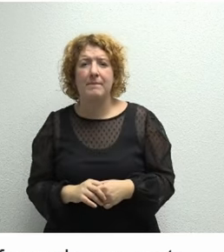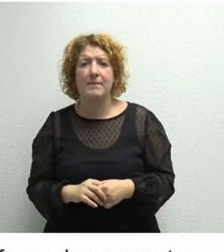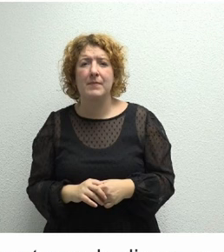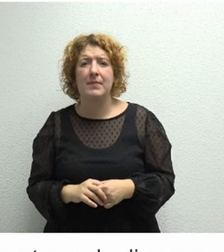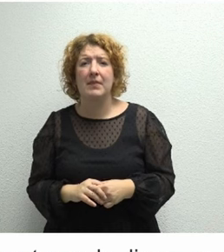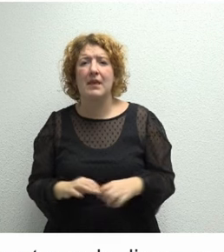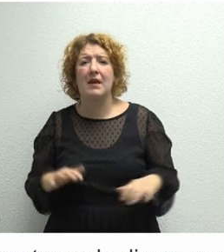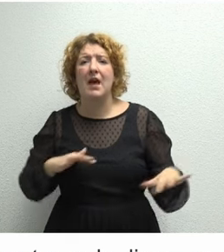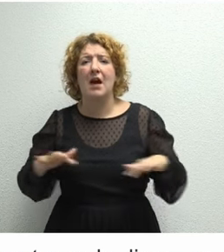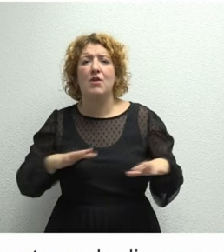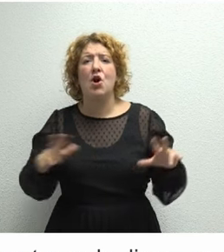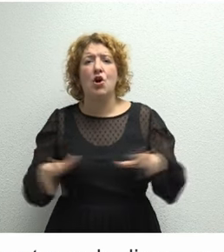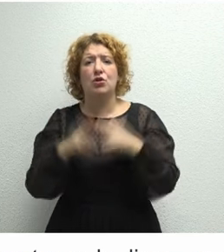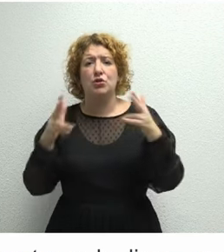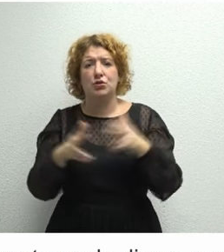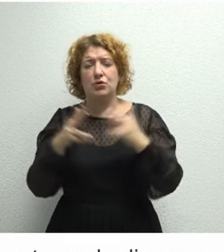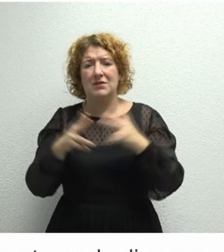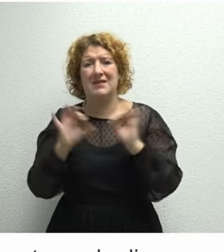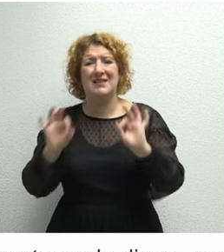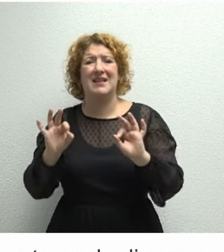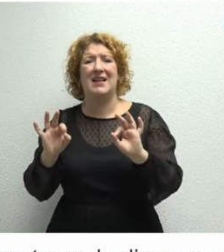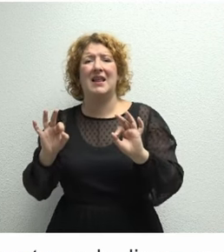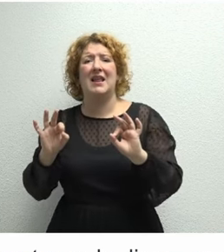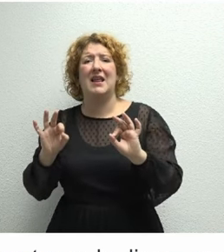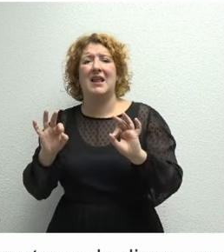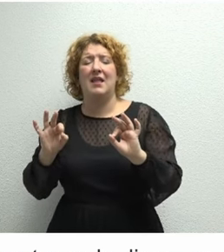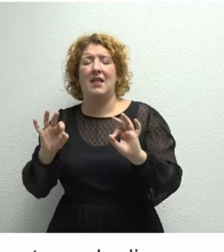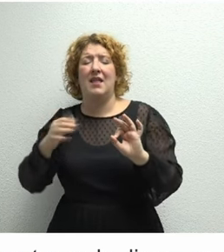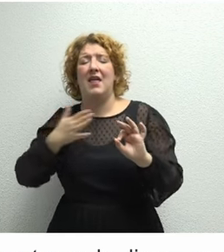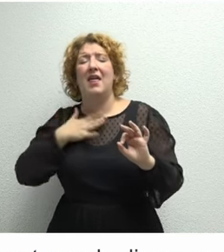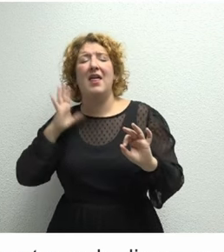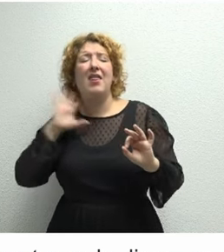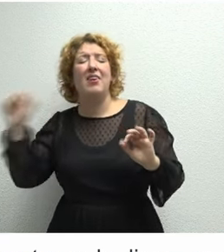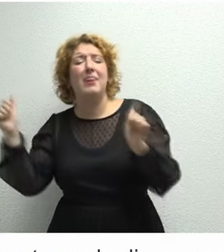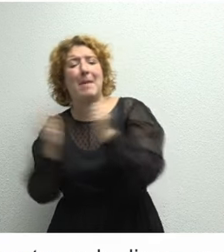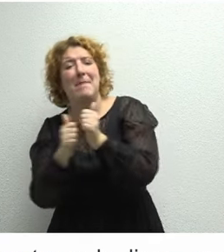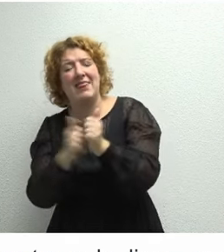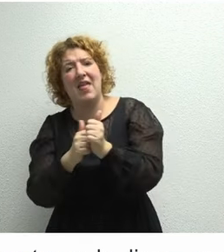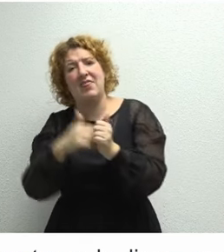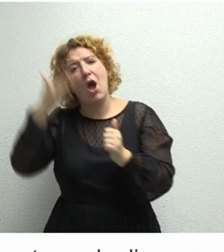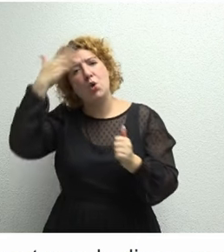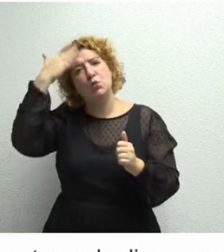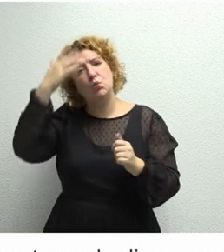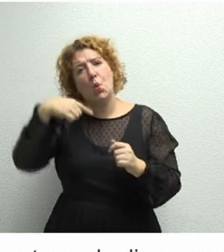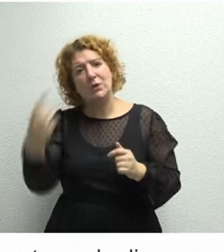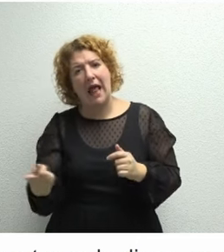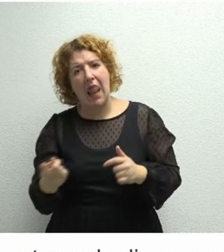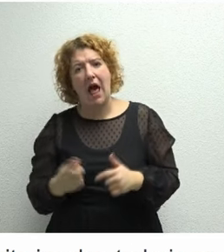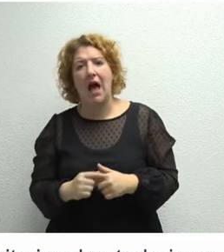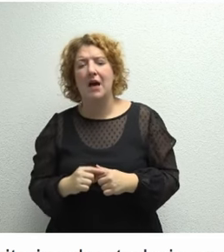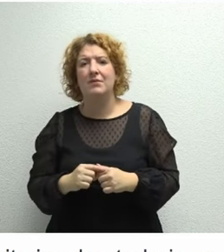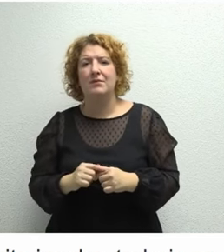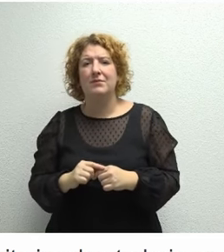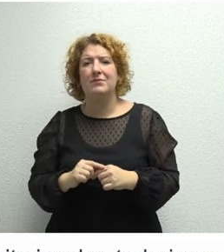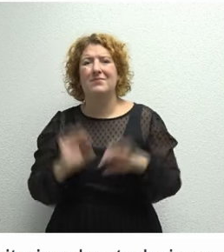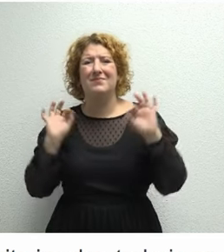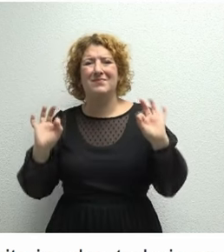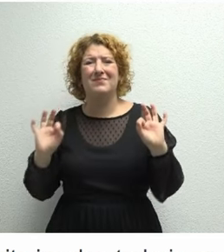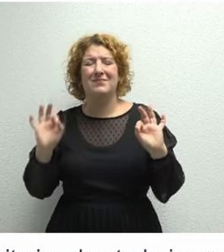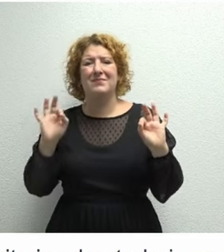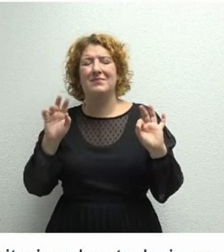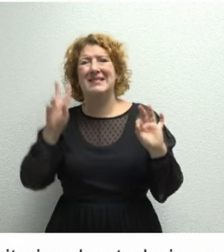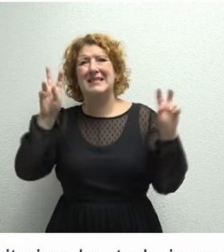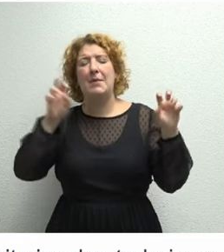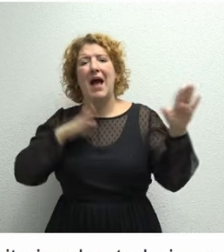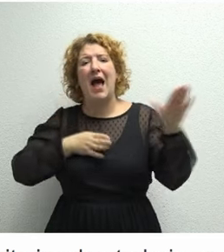acción social concretamente en la sección de dependencia y tutela es una sección que lleva toda la parte de acceso y